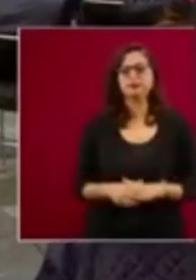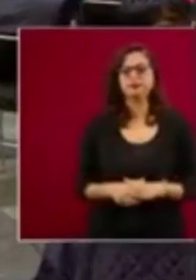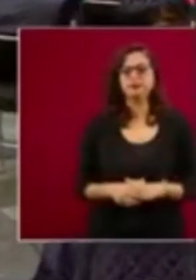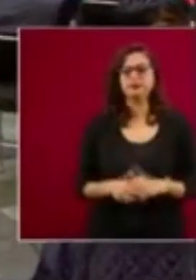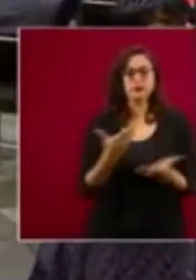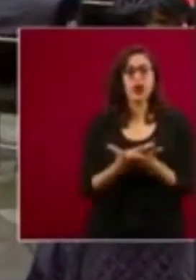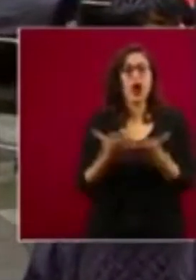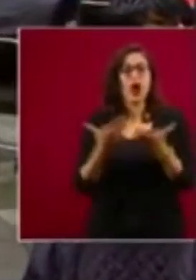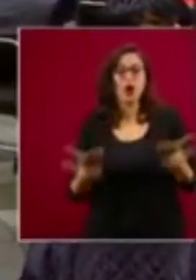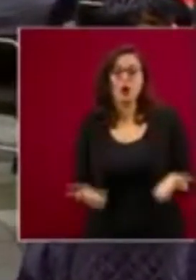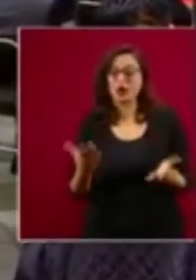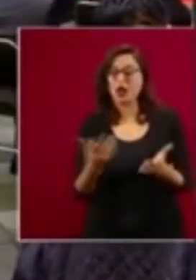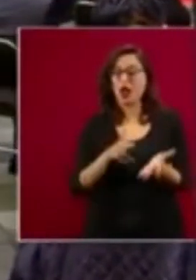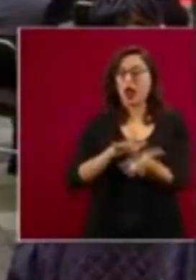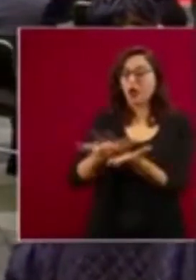está con un discurso,